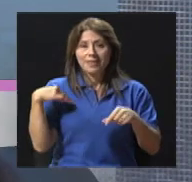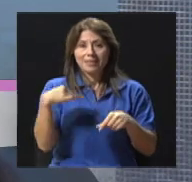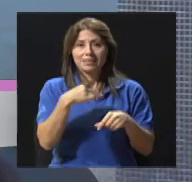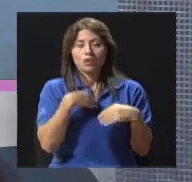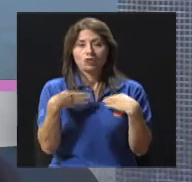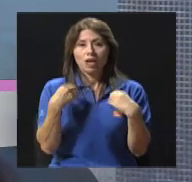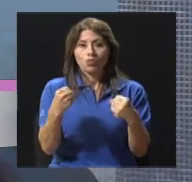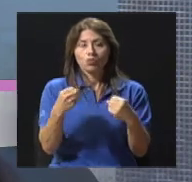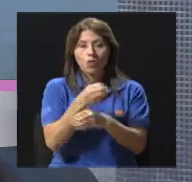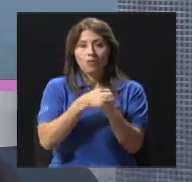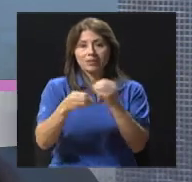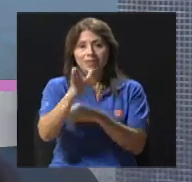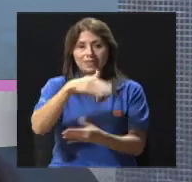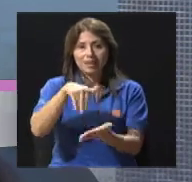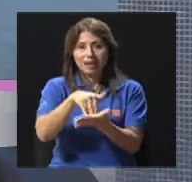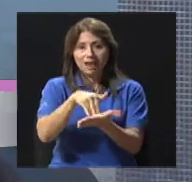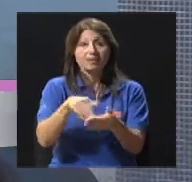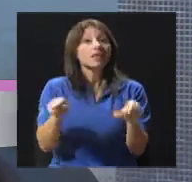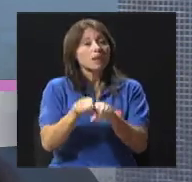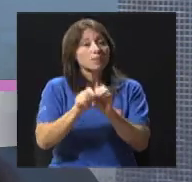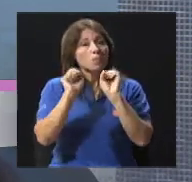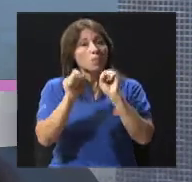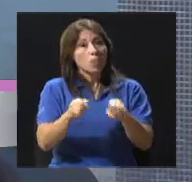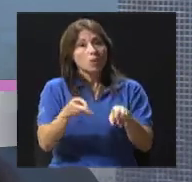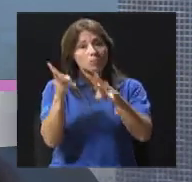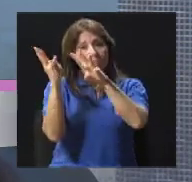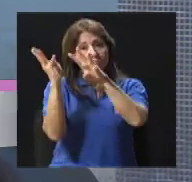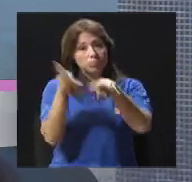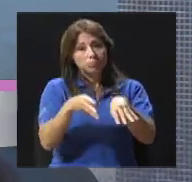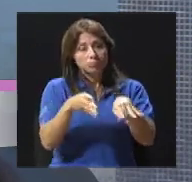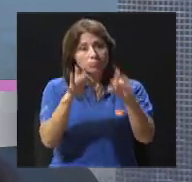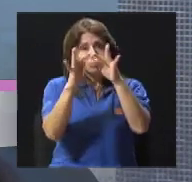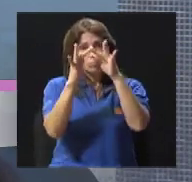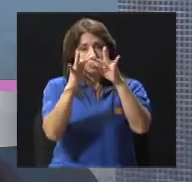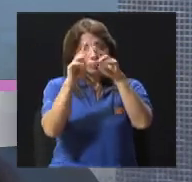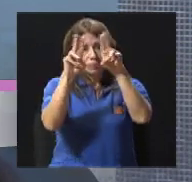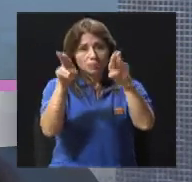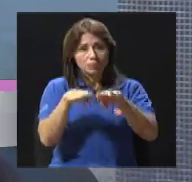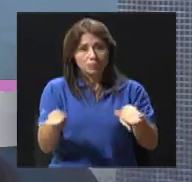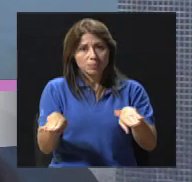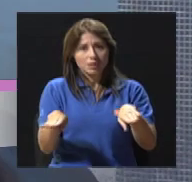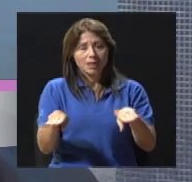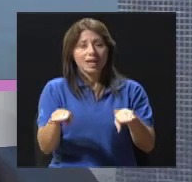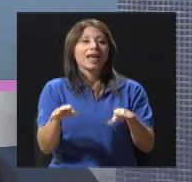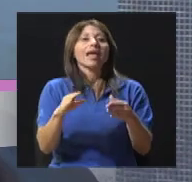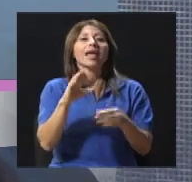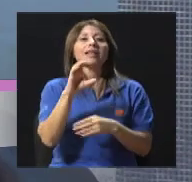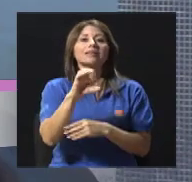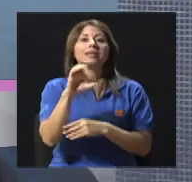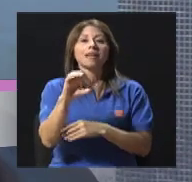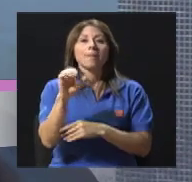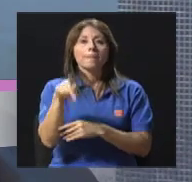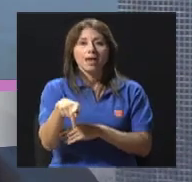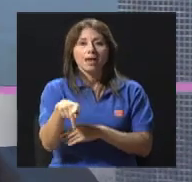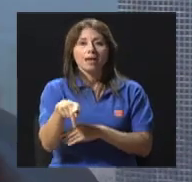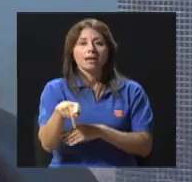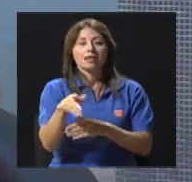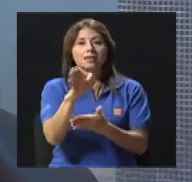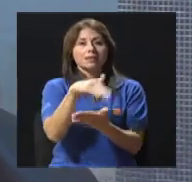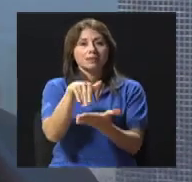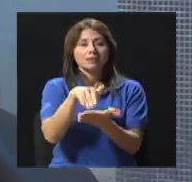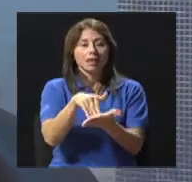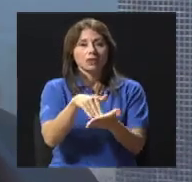oficinas centrales. Esta información también está en línea en el Centro Centroamericano de Población, el CCP de la Universidad de Costa Rica, de manera que para